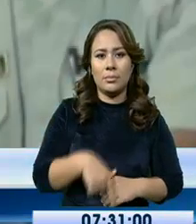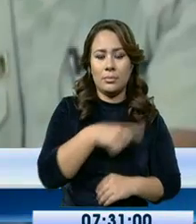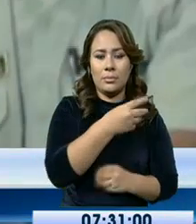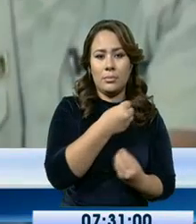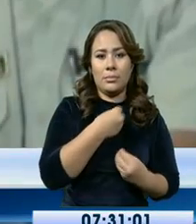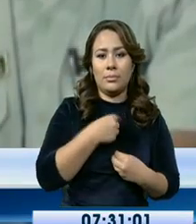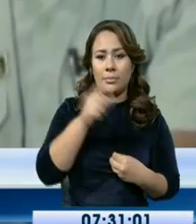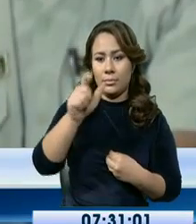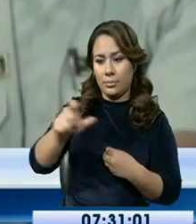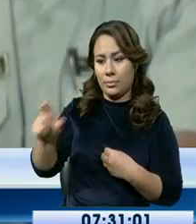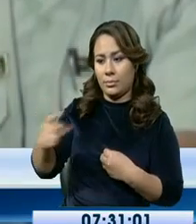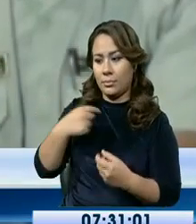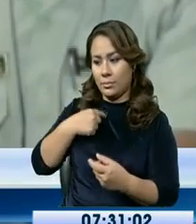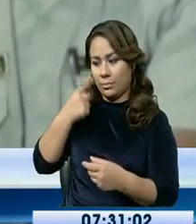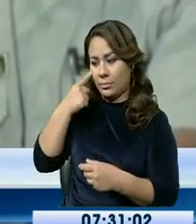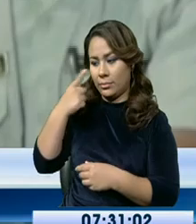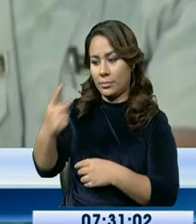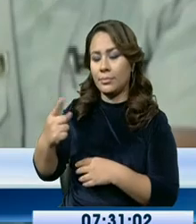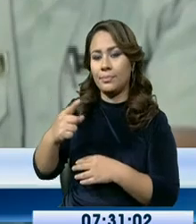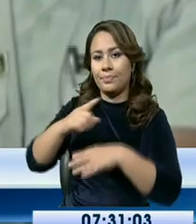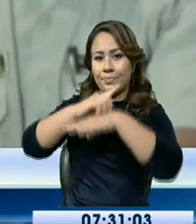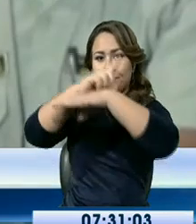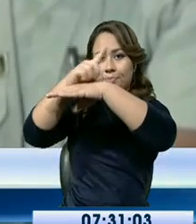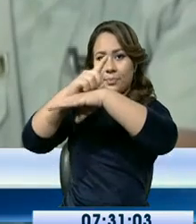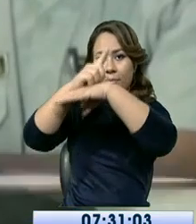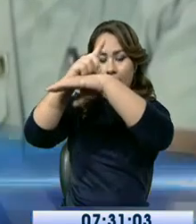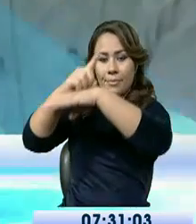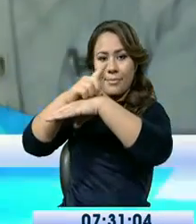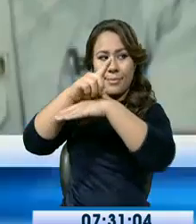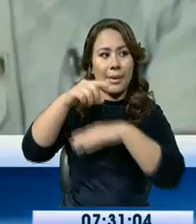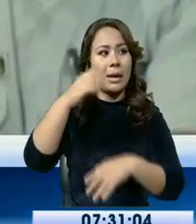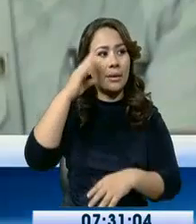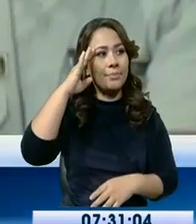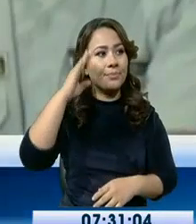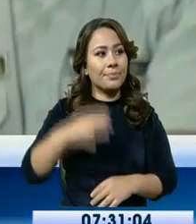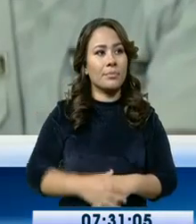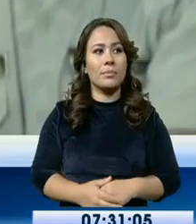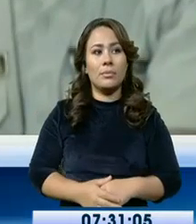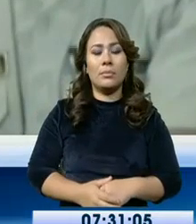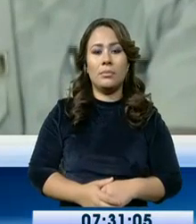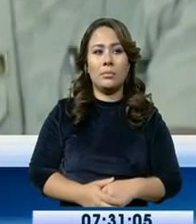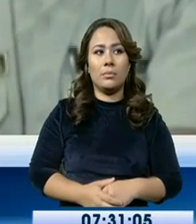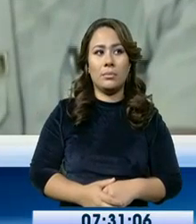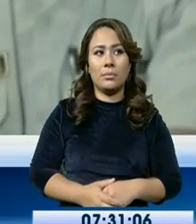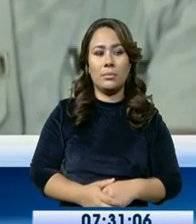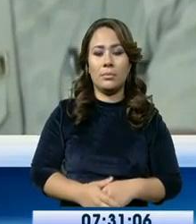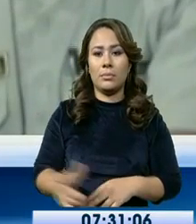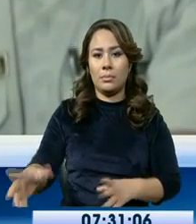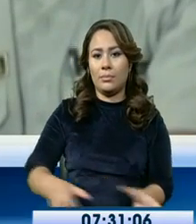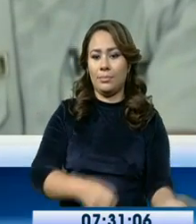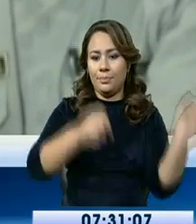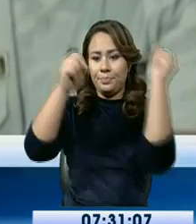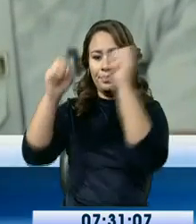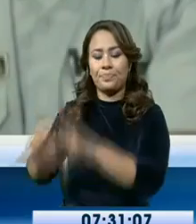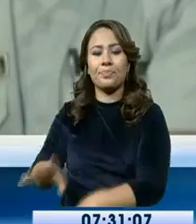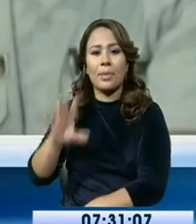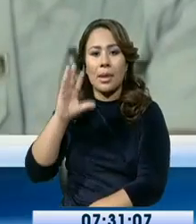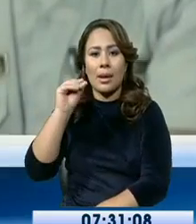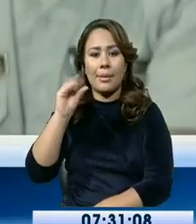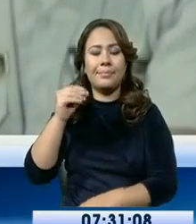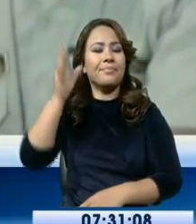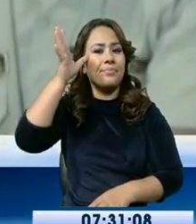por el aeronaval, se lanzaron una funda negra y estimamos